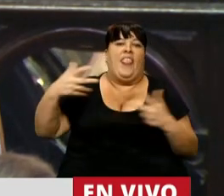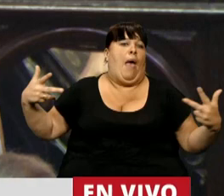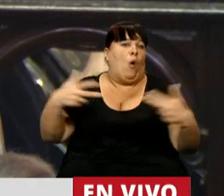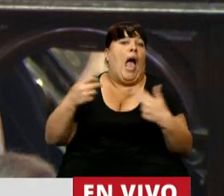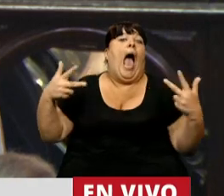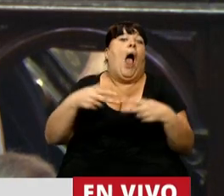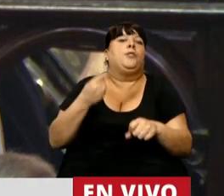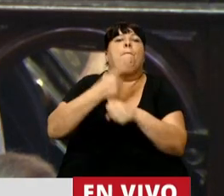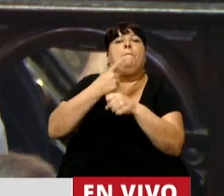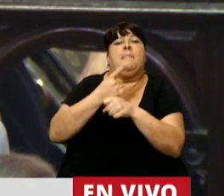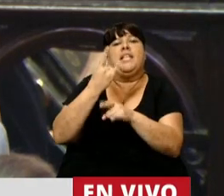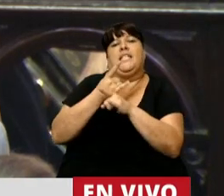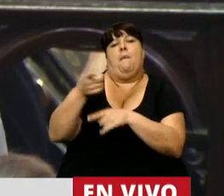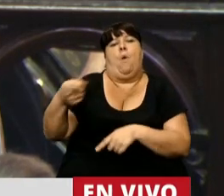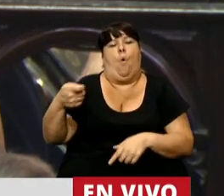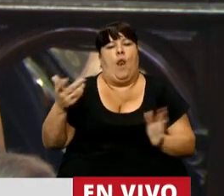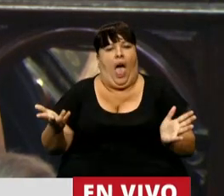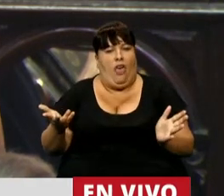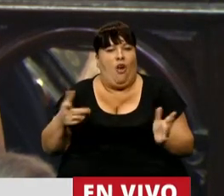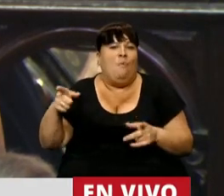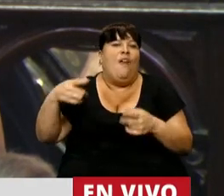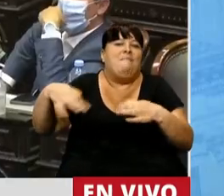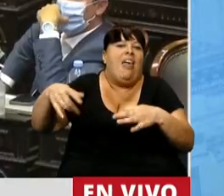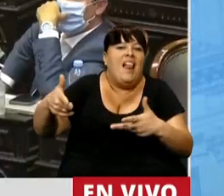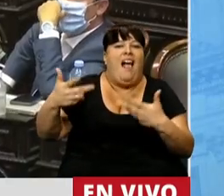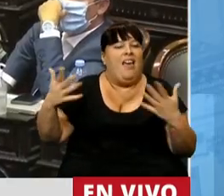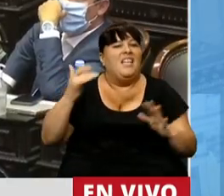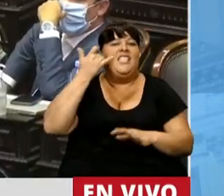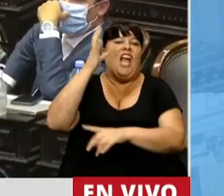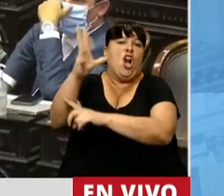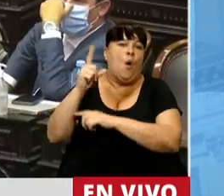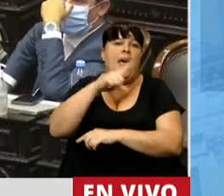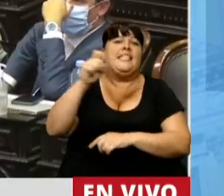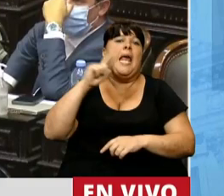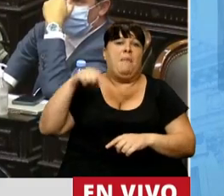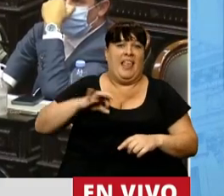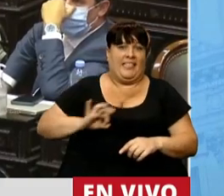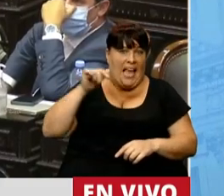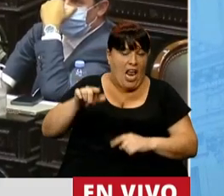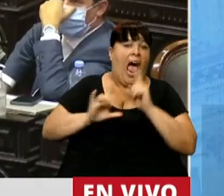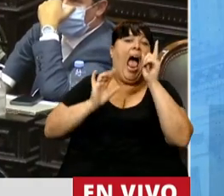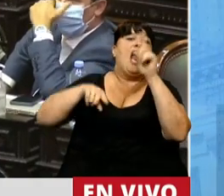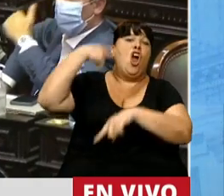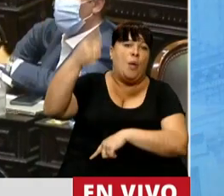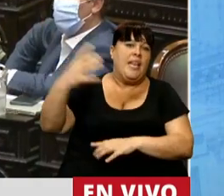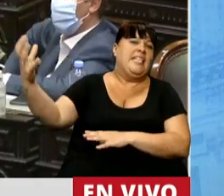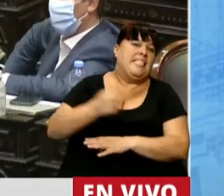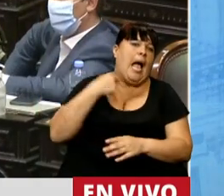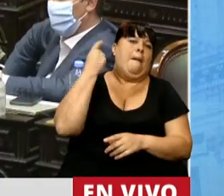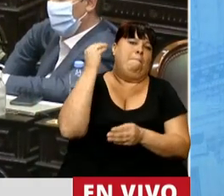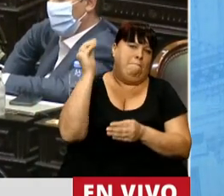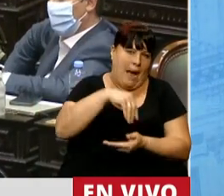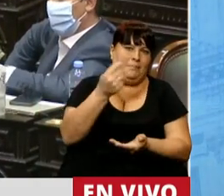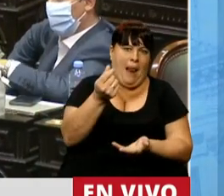Y para ajustar empezamos por los jubilados, por los más vulnerables. Ya le afanamos 100.000 palos este año y el año que viene le vamos a sacar mucho